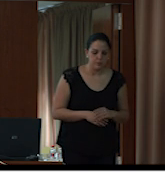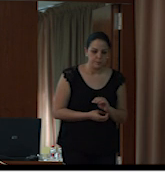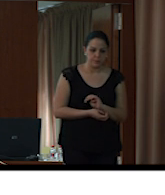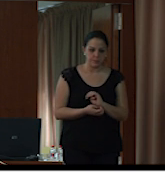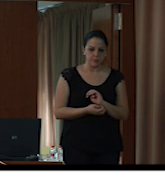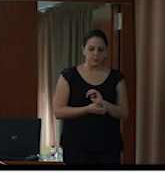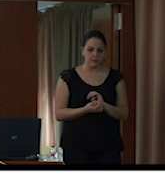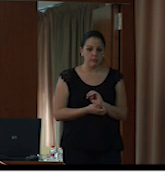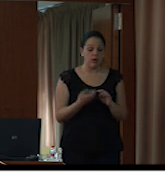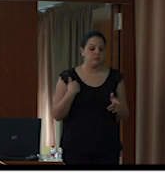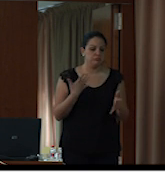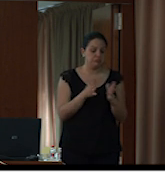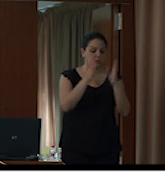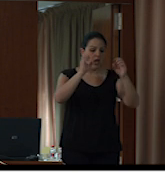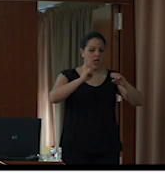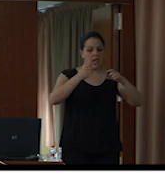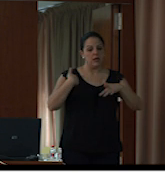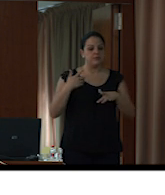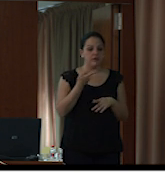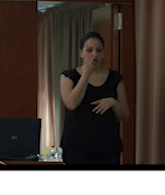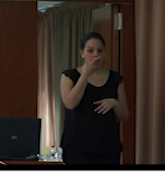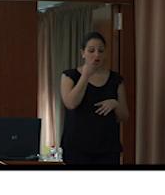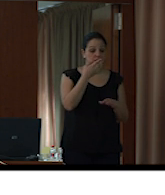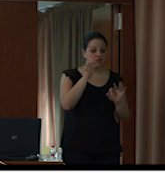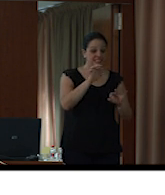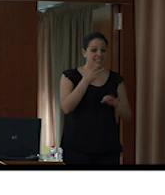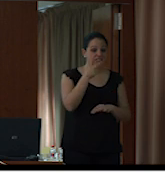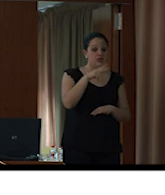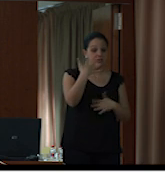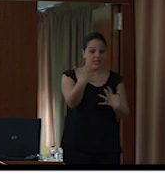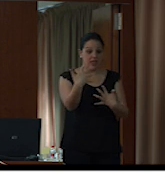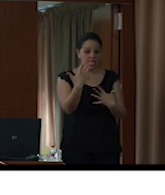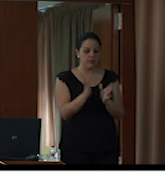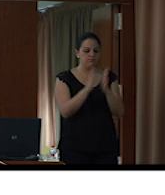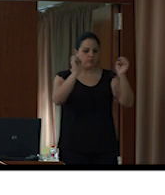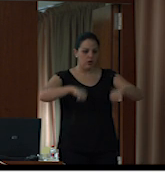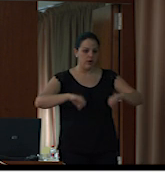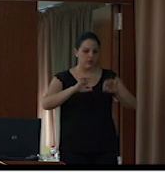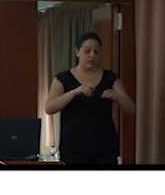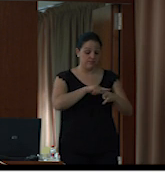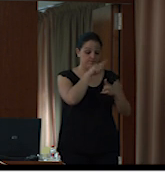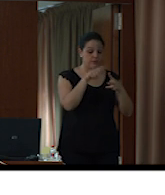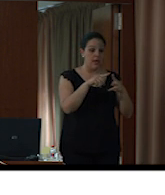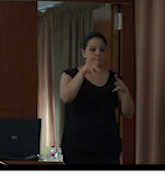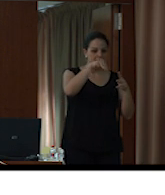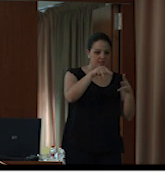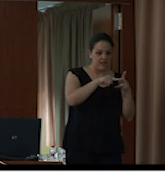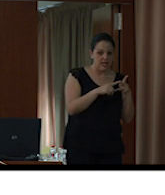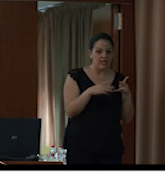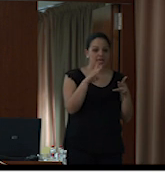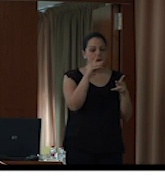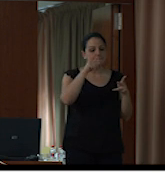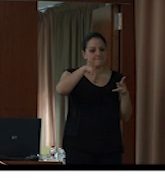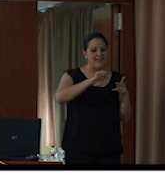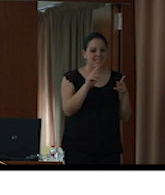interdisciplinar donde se aprobaron unas indicaciones para los nuevos antidepresivos. El minalcipram, la venlafaxina y la desvenlafaxina